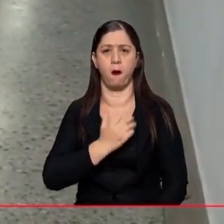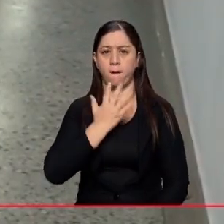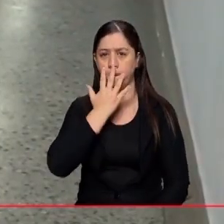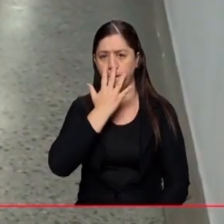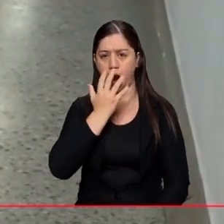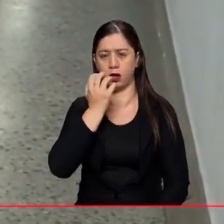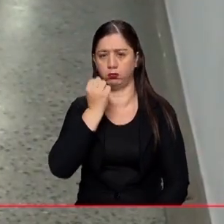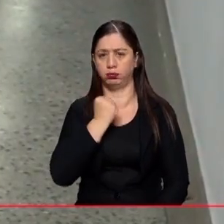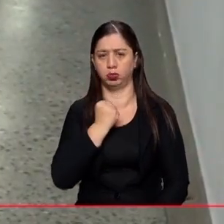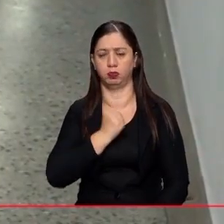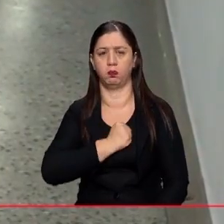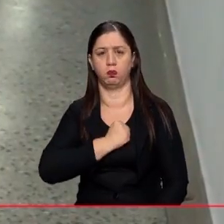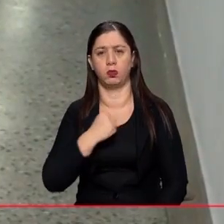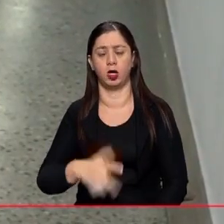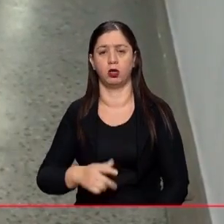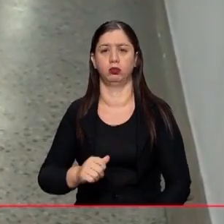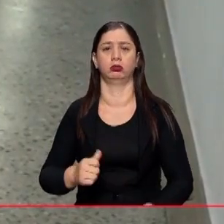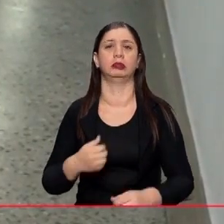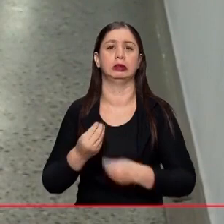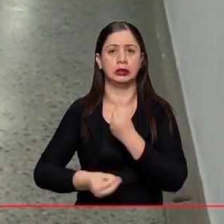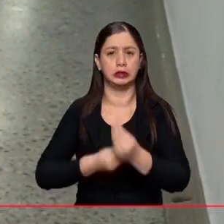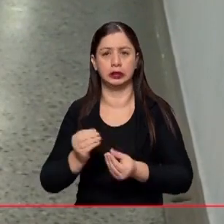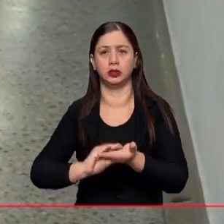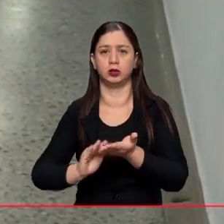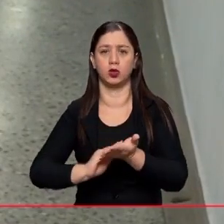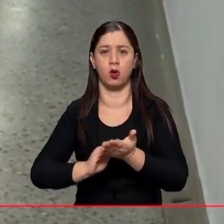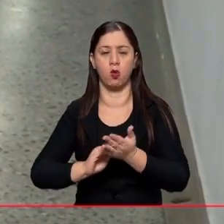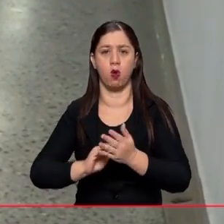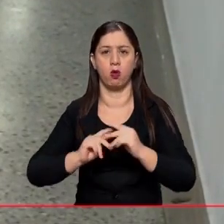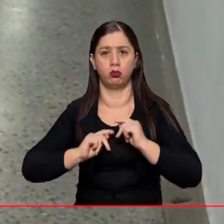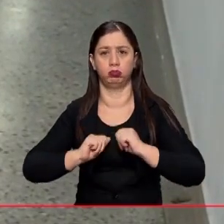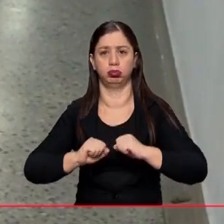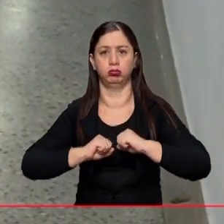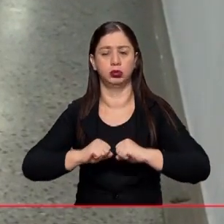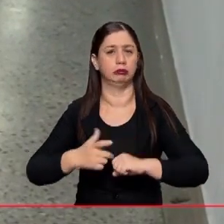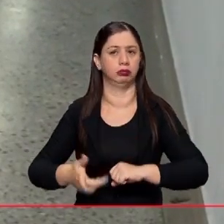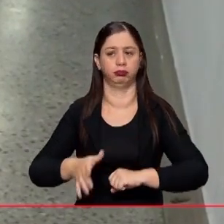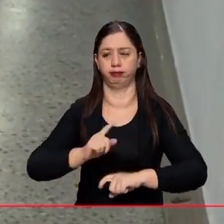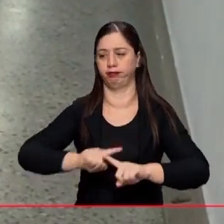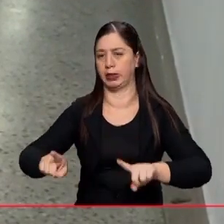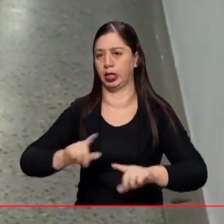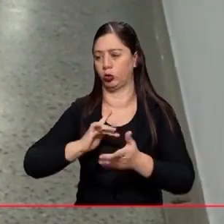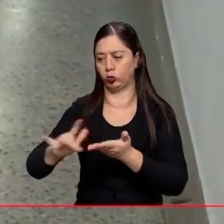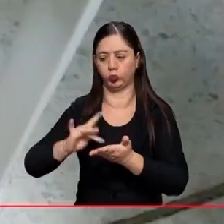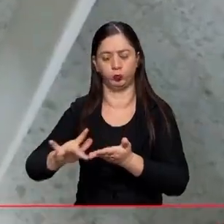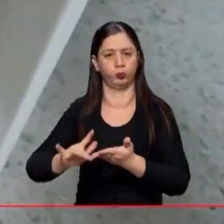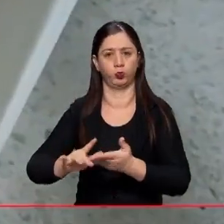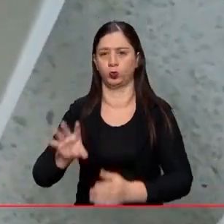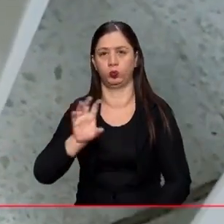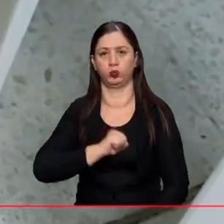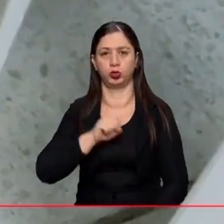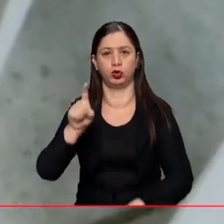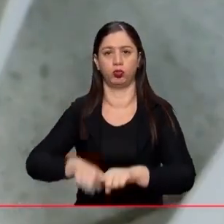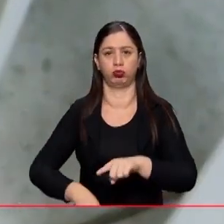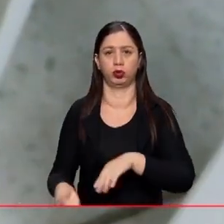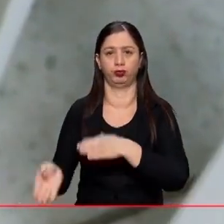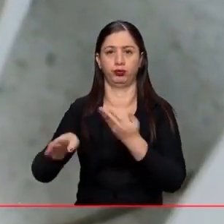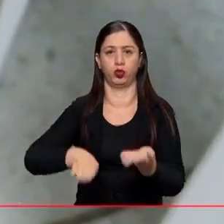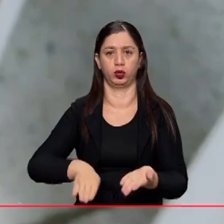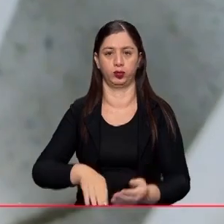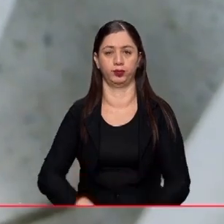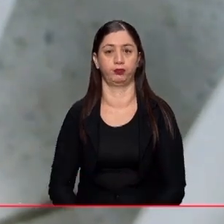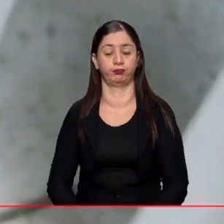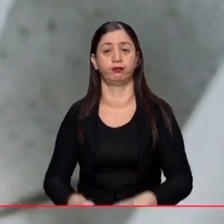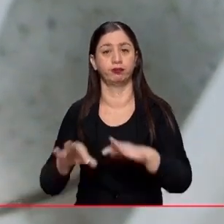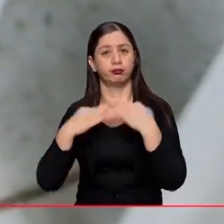hizo la reanimación en urgencias, sin embargo, fue fallida, la paciente falleció.